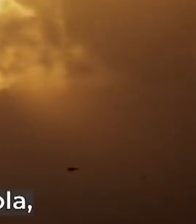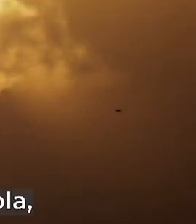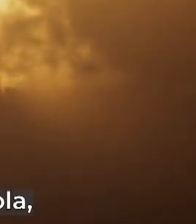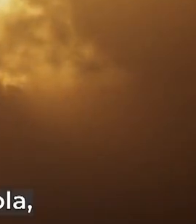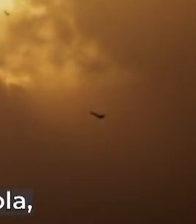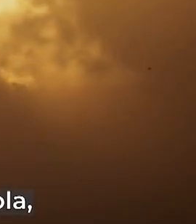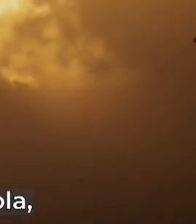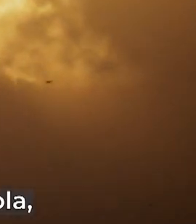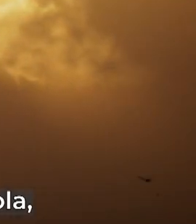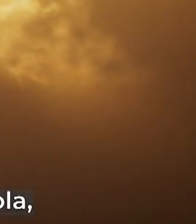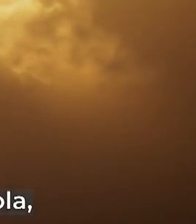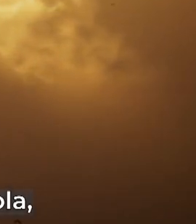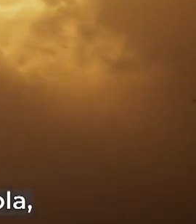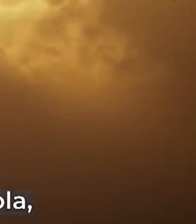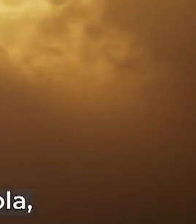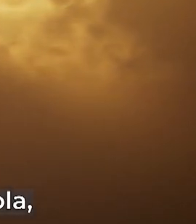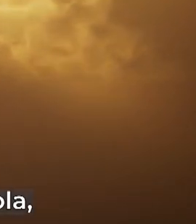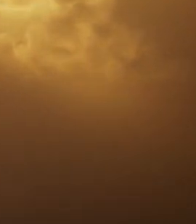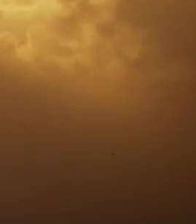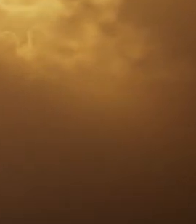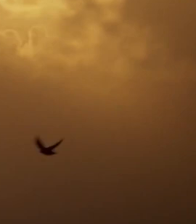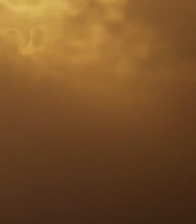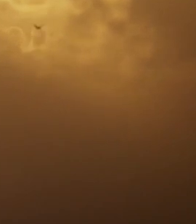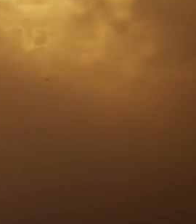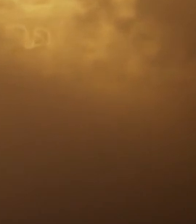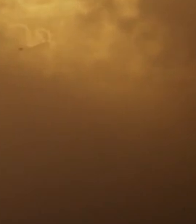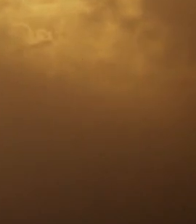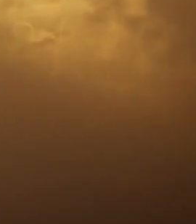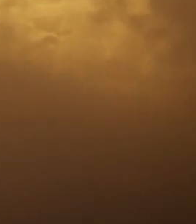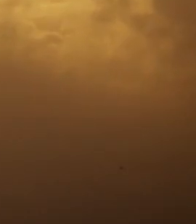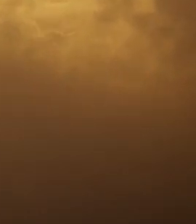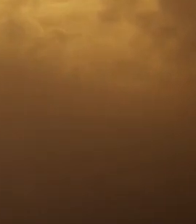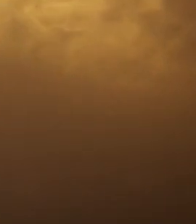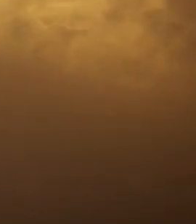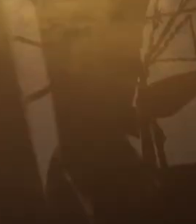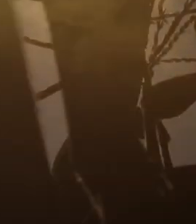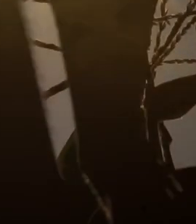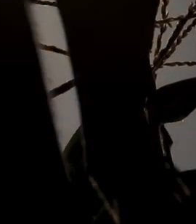relacionados también con el ciclo agrícola, de la siembra a la cosecha.